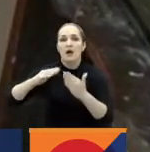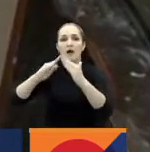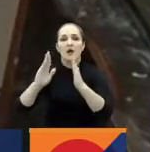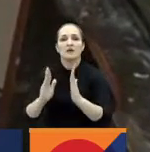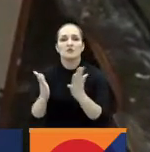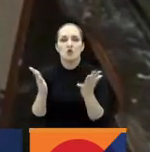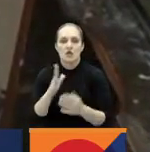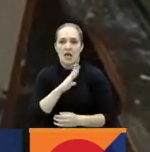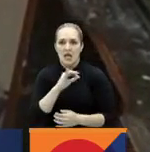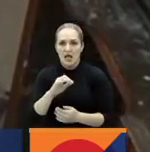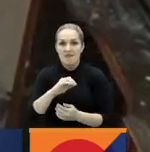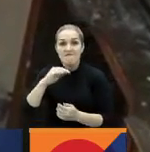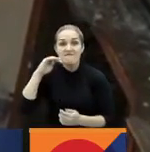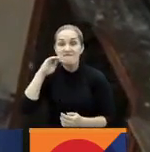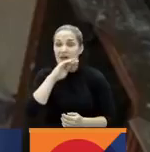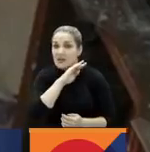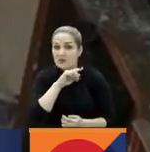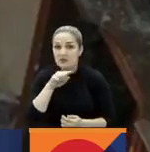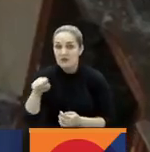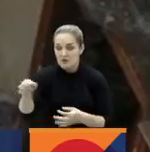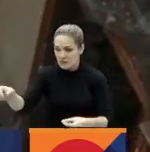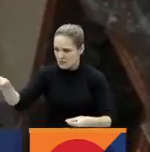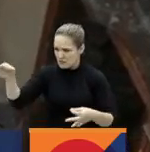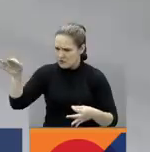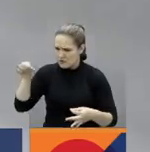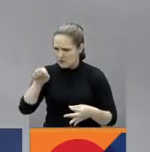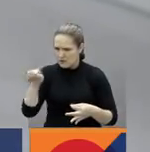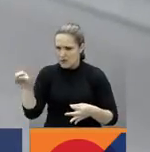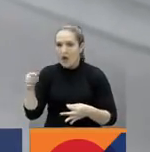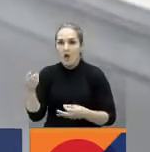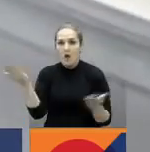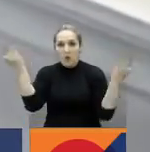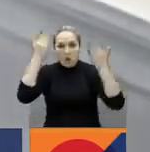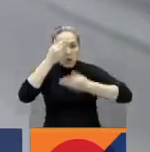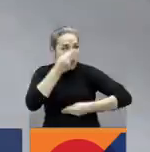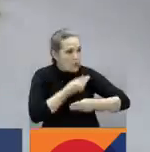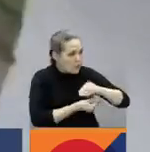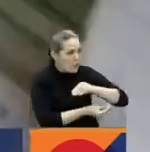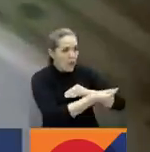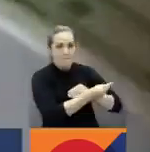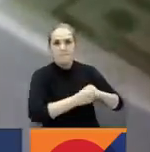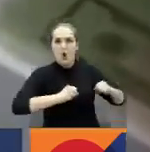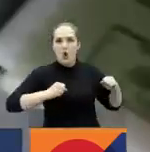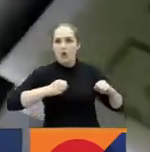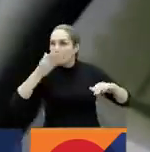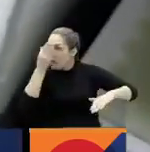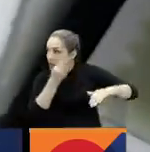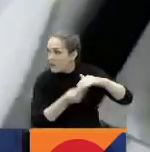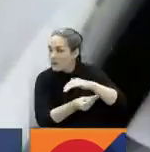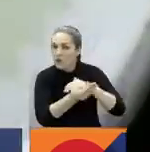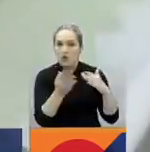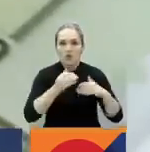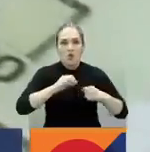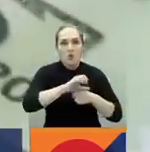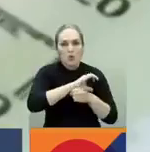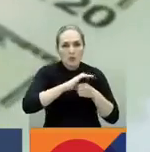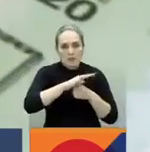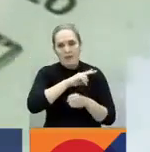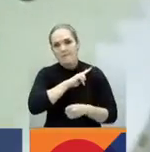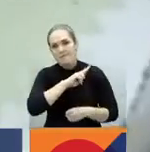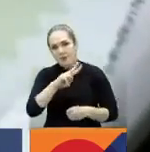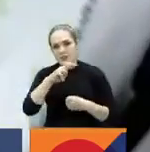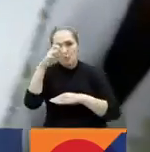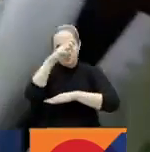Cali. Los billetes que obtenían estos hombres presuntamente eran comercializados en Bogotá y en municipios de Cundinamarca, Valle del Cauca y